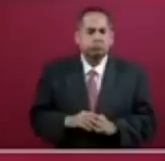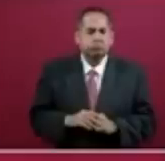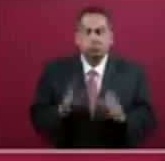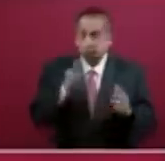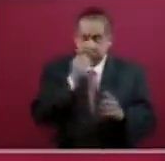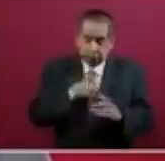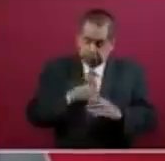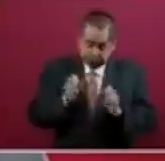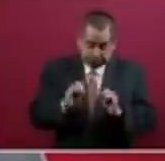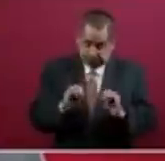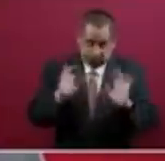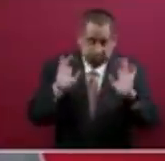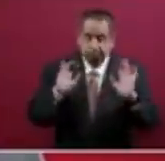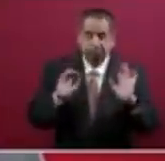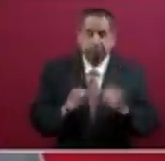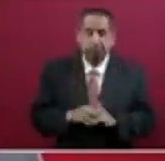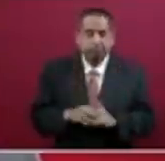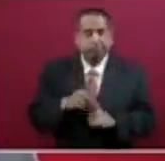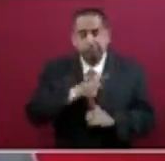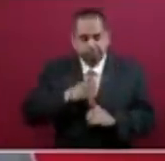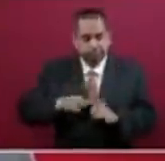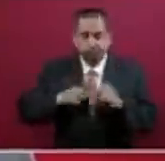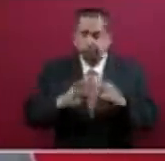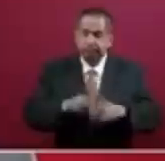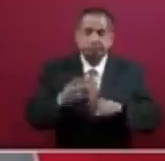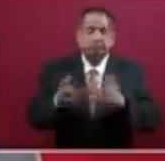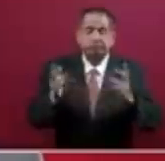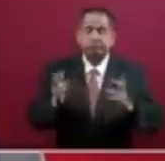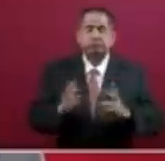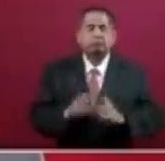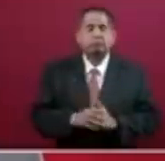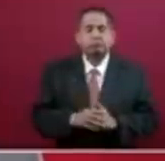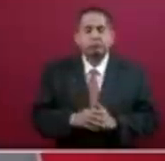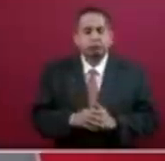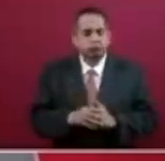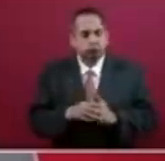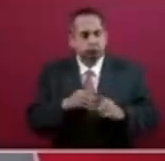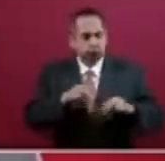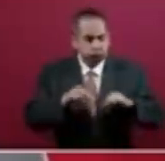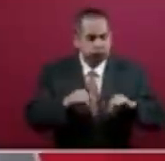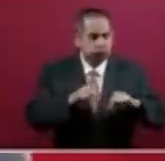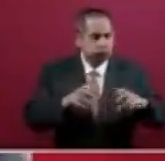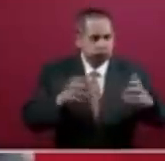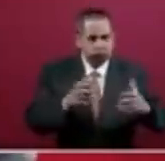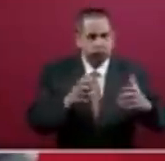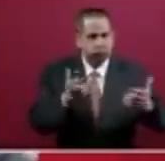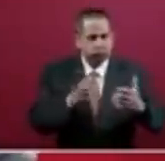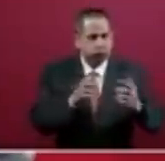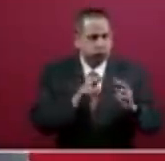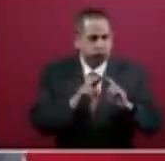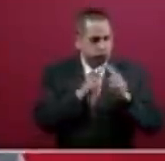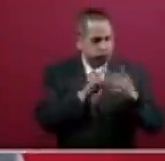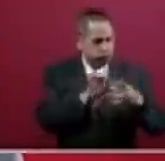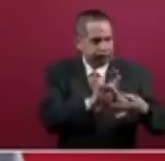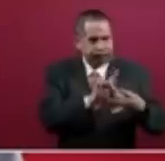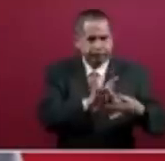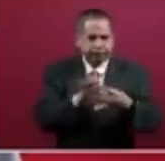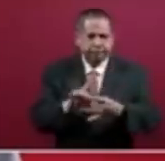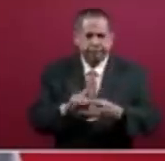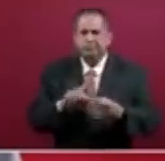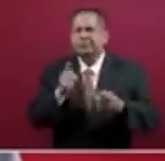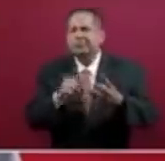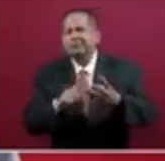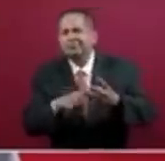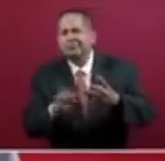ni modo, tenemos que ir actuando en unidad. ¿Qué es lo otro